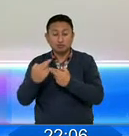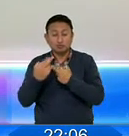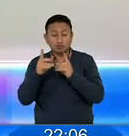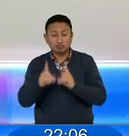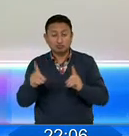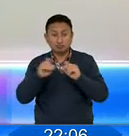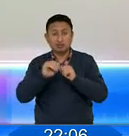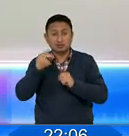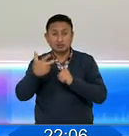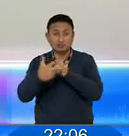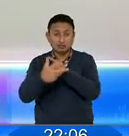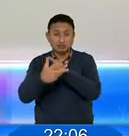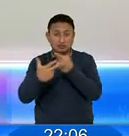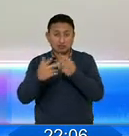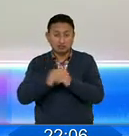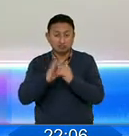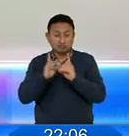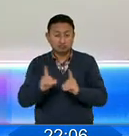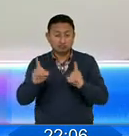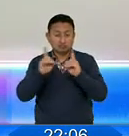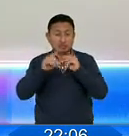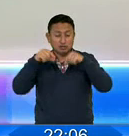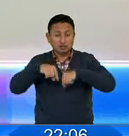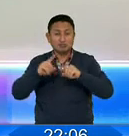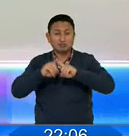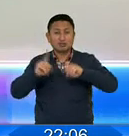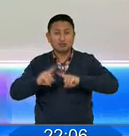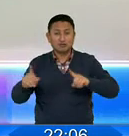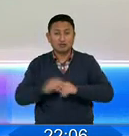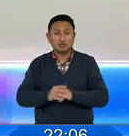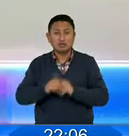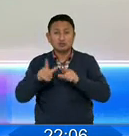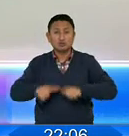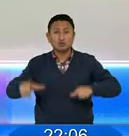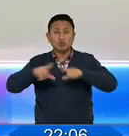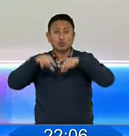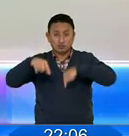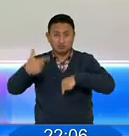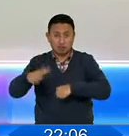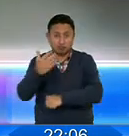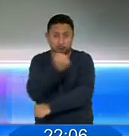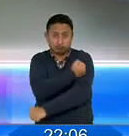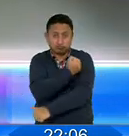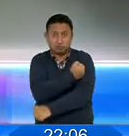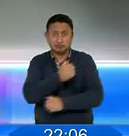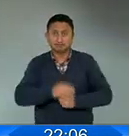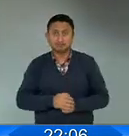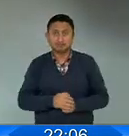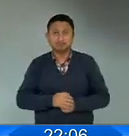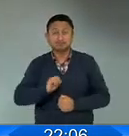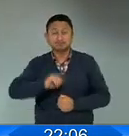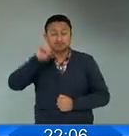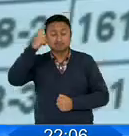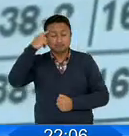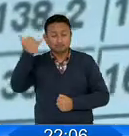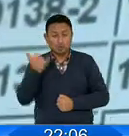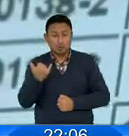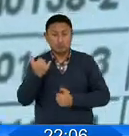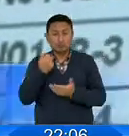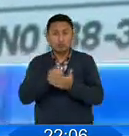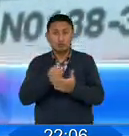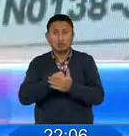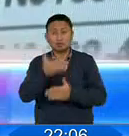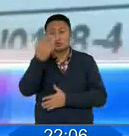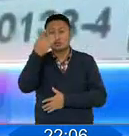fase 3. Son datos provenientes de diferentes sitios donde se usa esta vacuna. También el gobierno está negociando